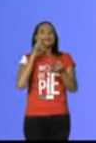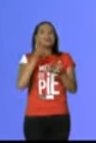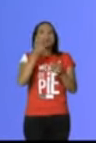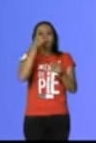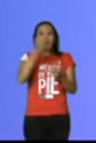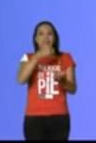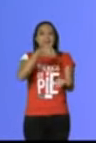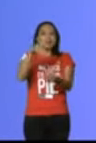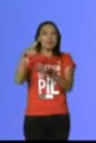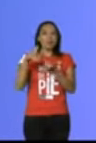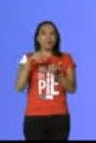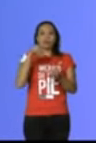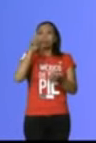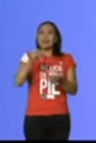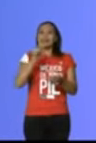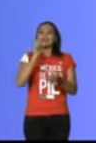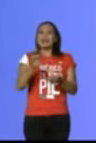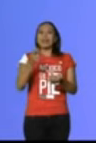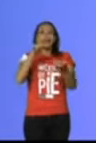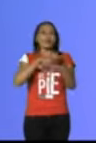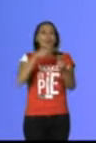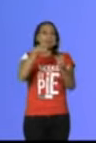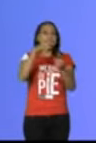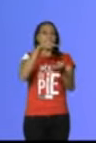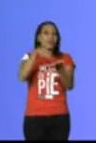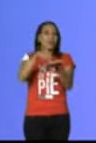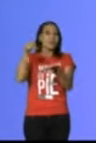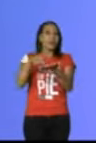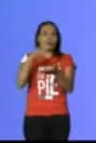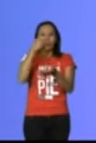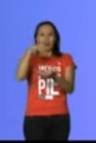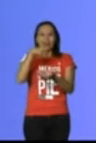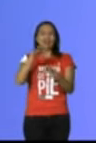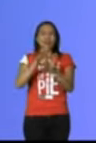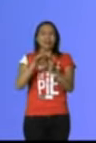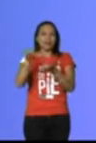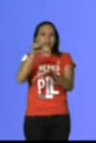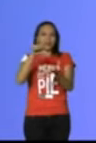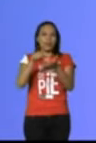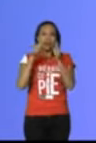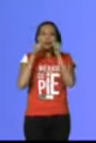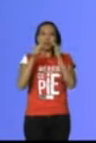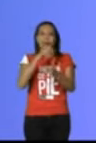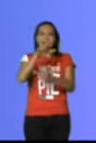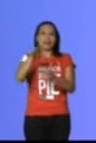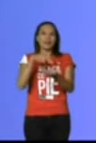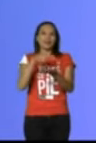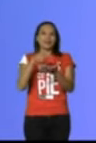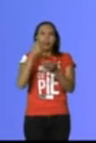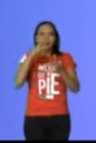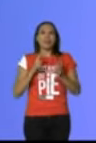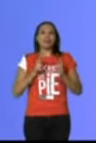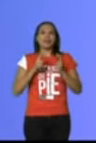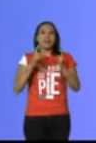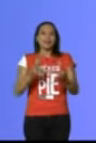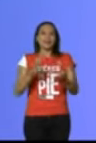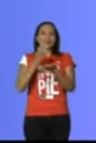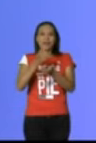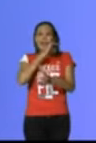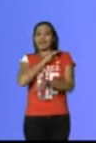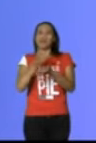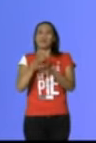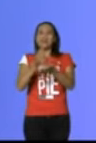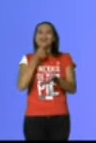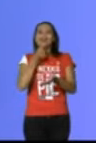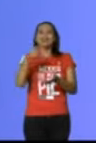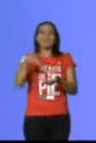recaudación. La verdad está en los centros de rehabilitación. Y si no los apoyamos, no van a sobrevivir. Un niño